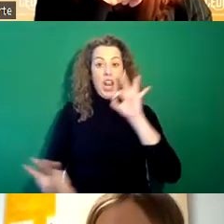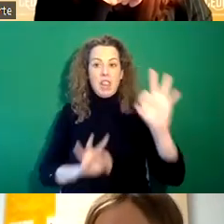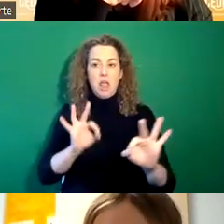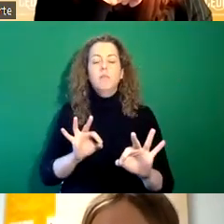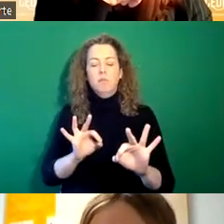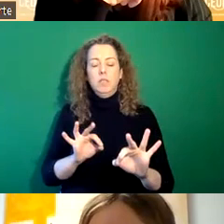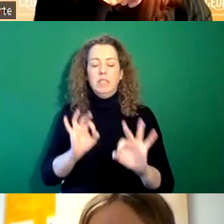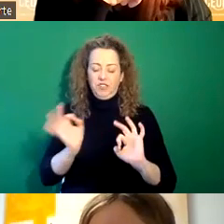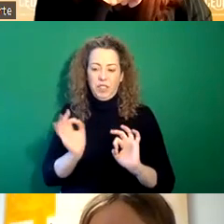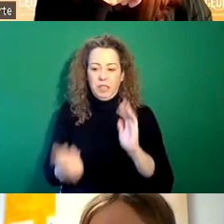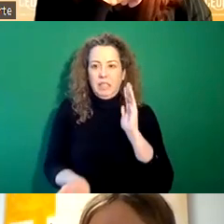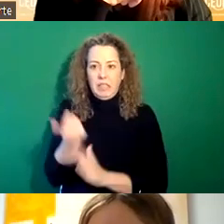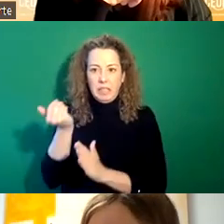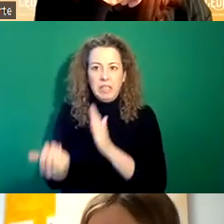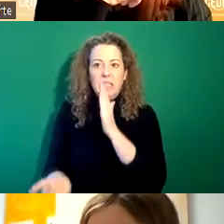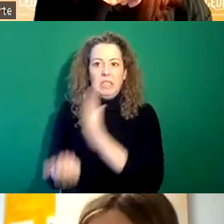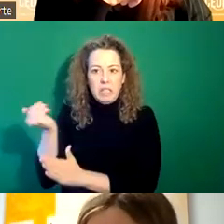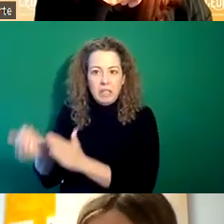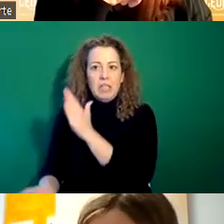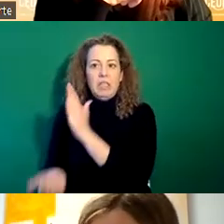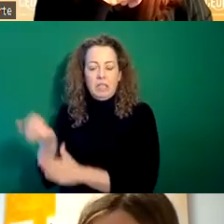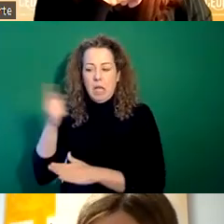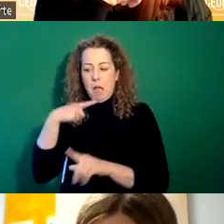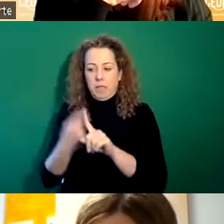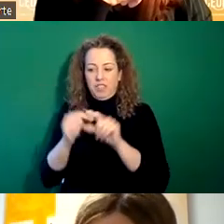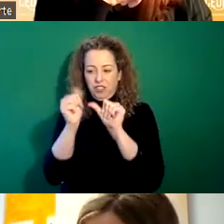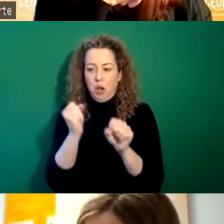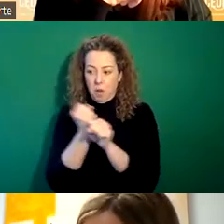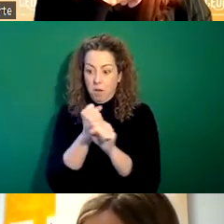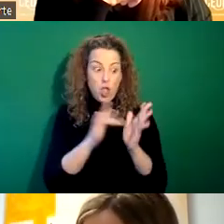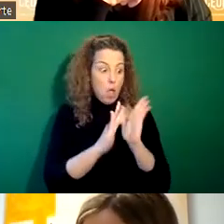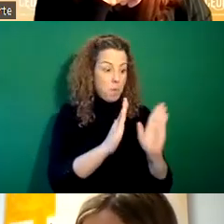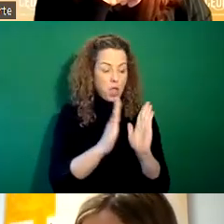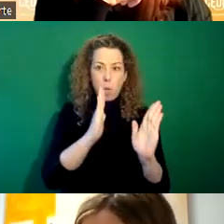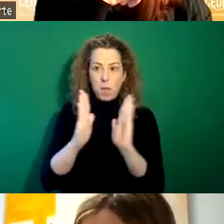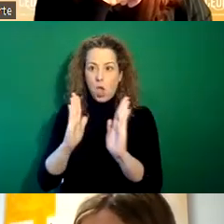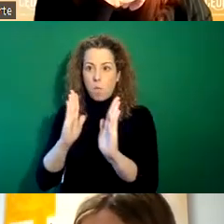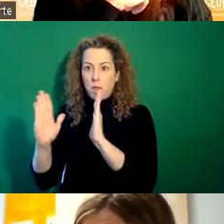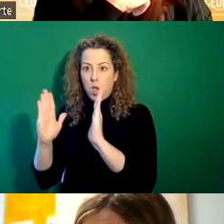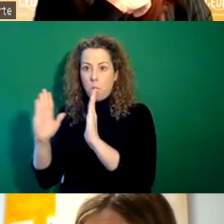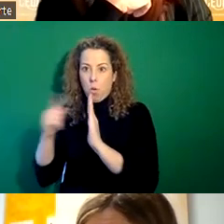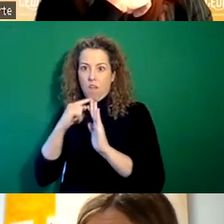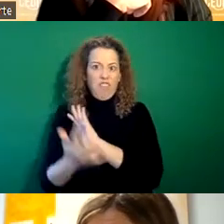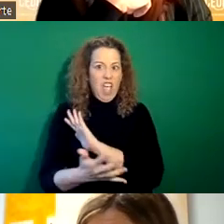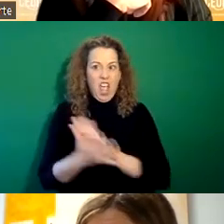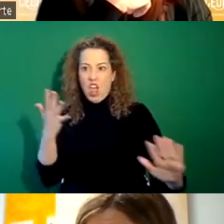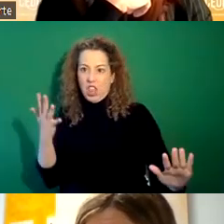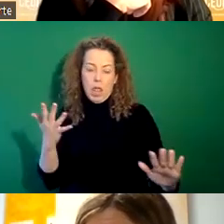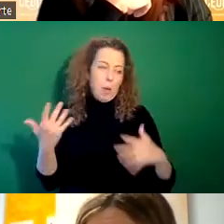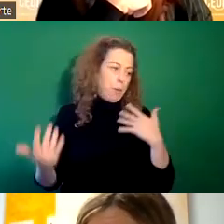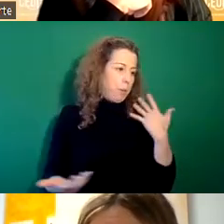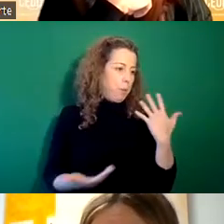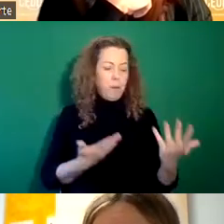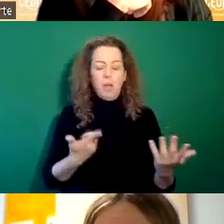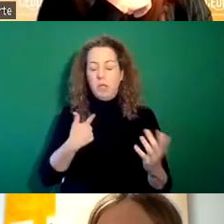que el día a día y la forma de trabajar, quizás en momentos determinados, con una velocidad a veces un